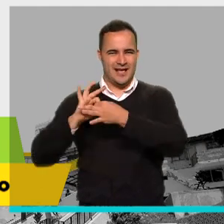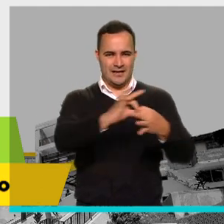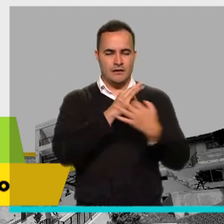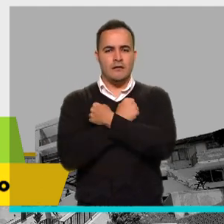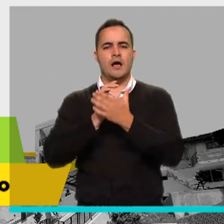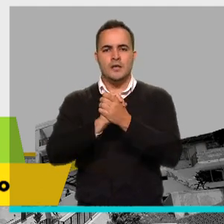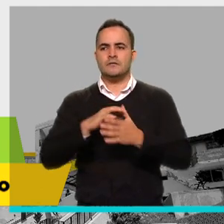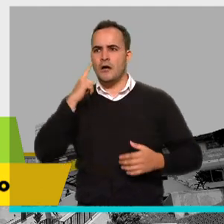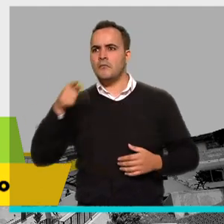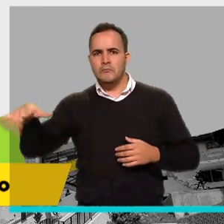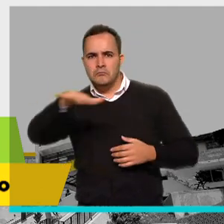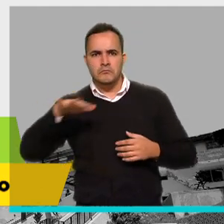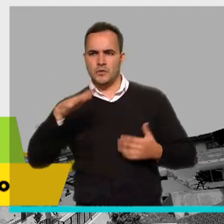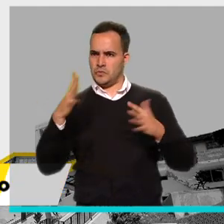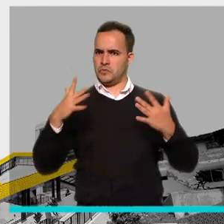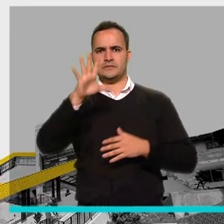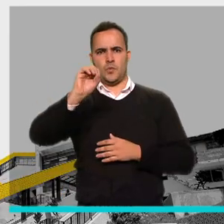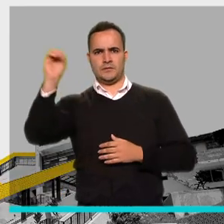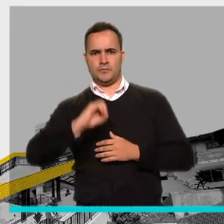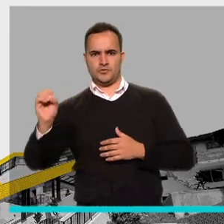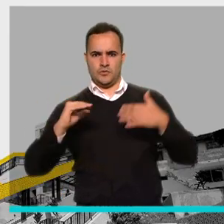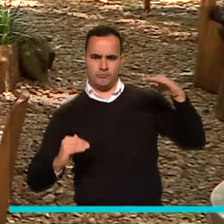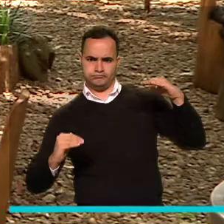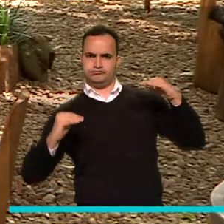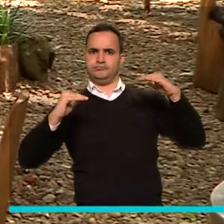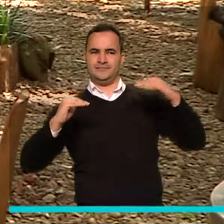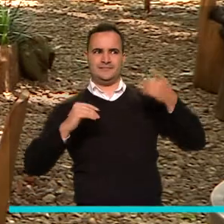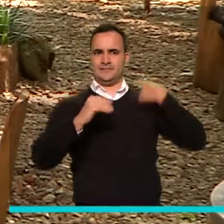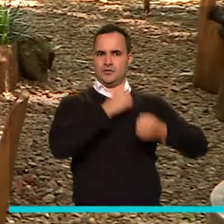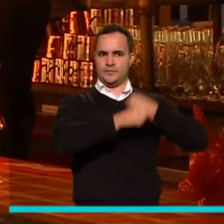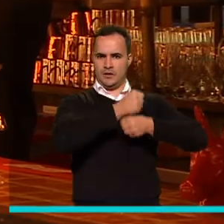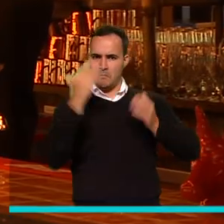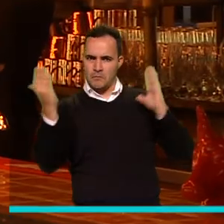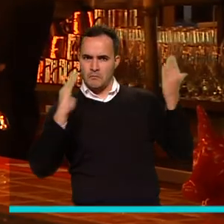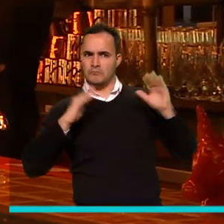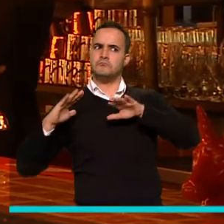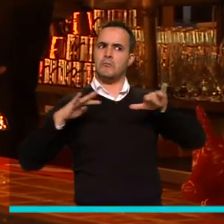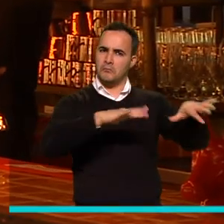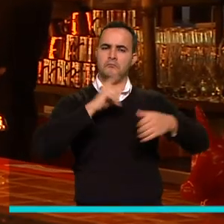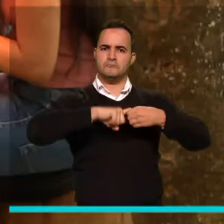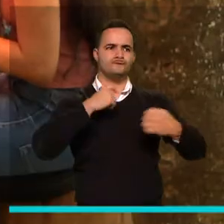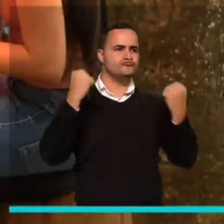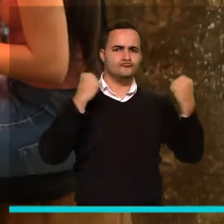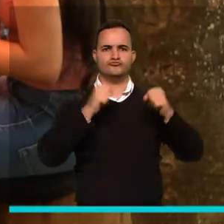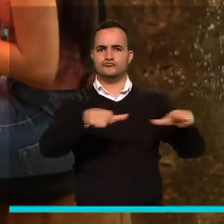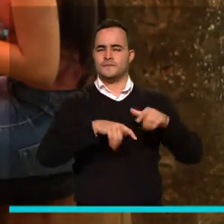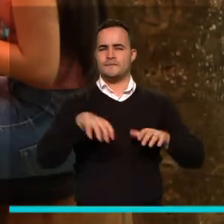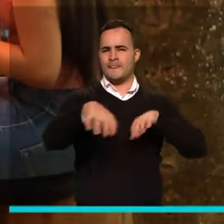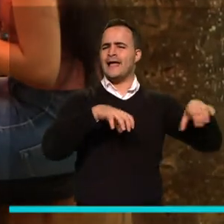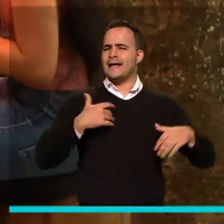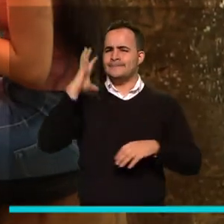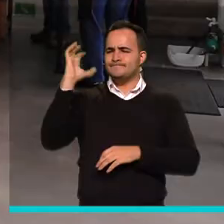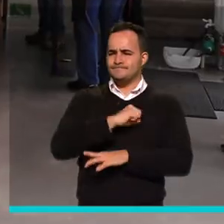vendió más del 50% de la misma fecha del 2019. Este es un mensaje positivo. Venimos poco a